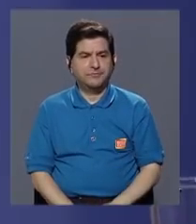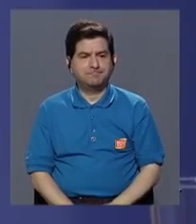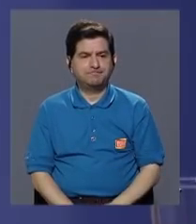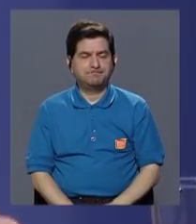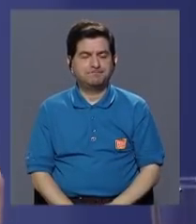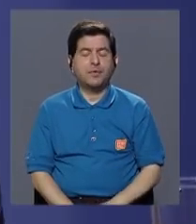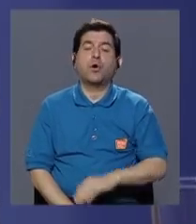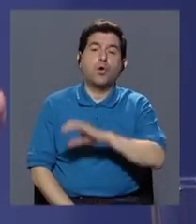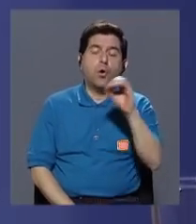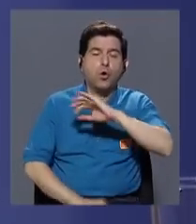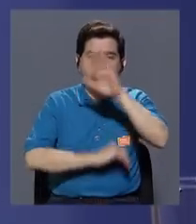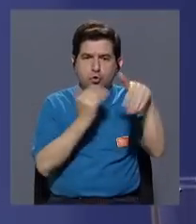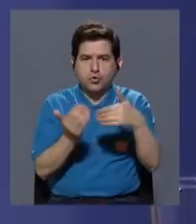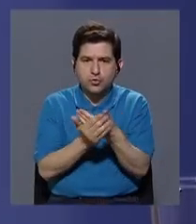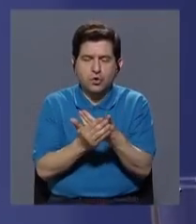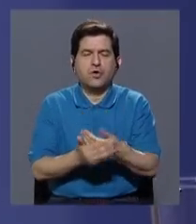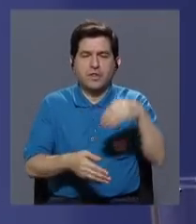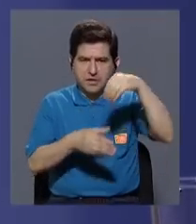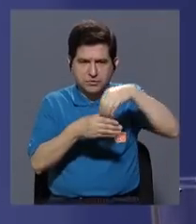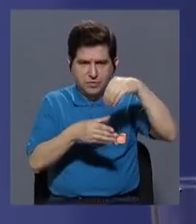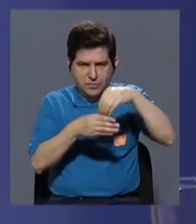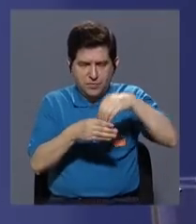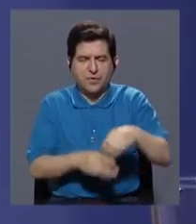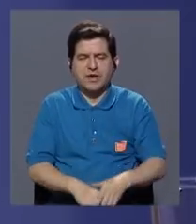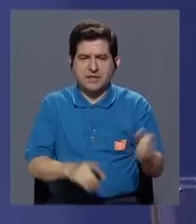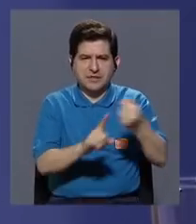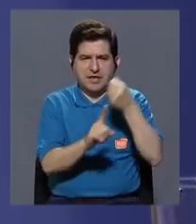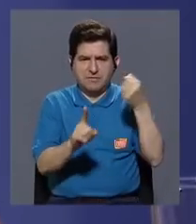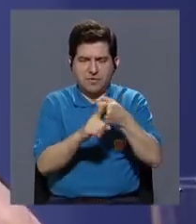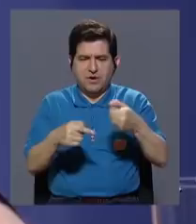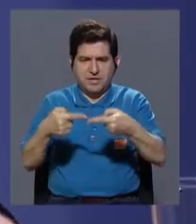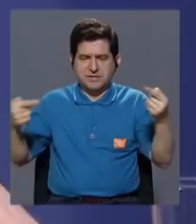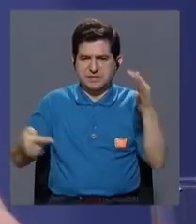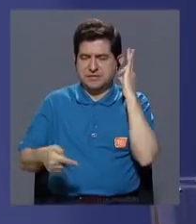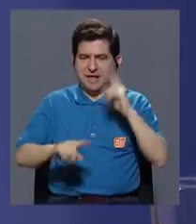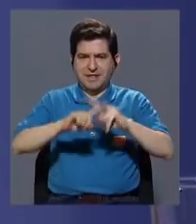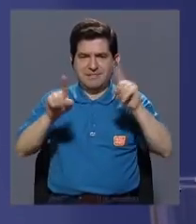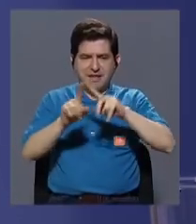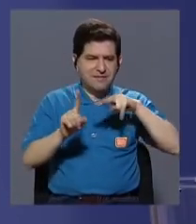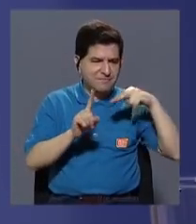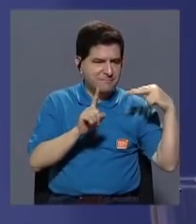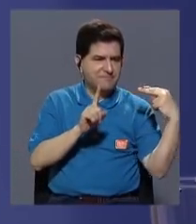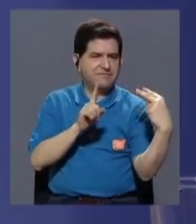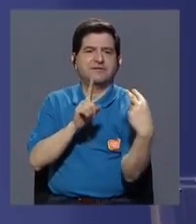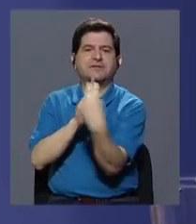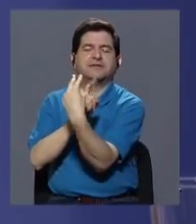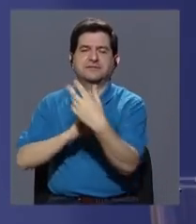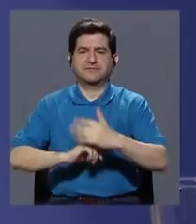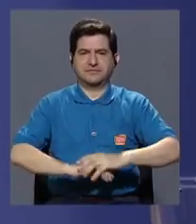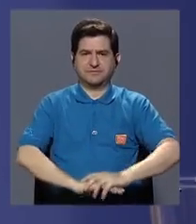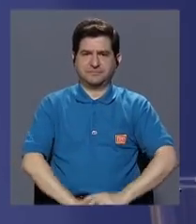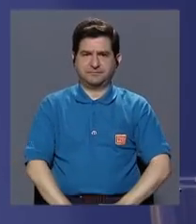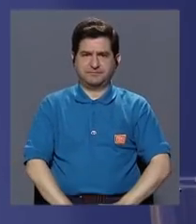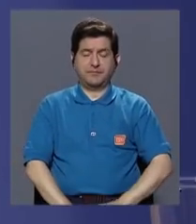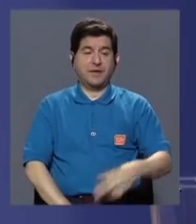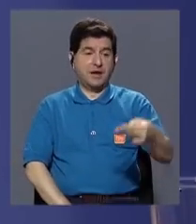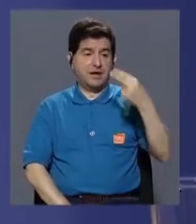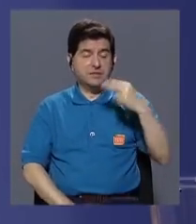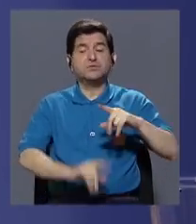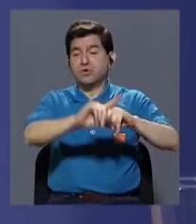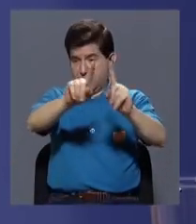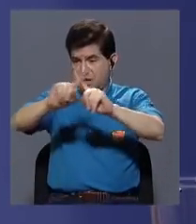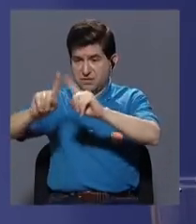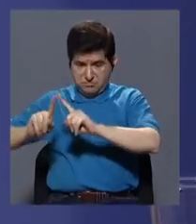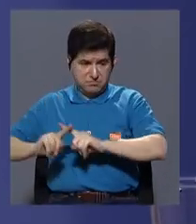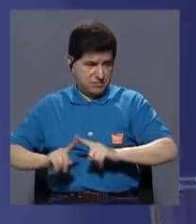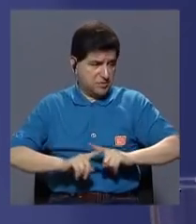todas encierran ese componente de violencia hacia la mujer pero desde muy distintos aristas no son historias